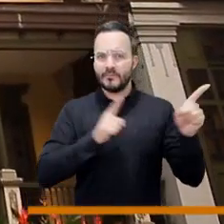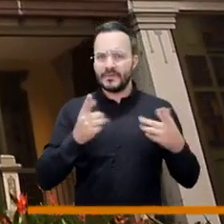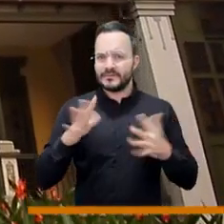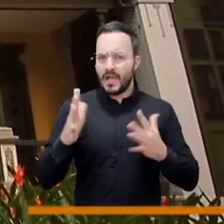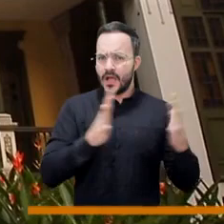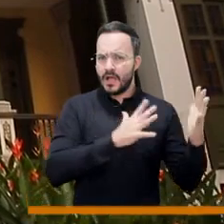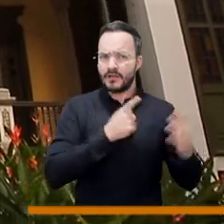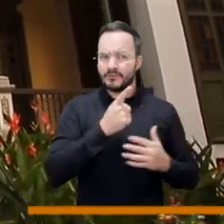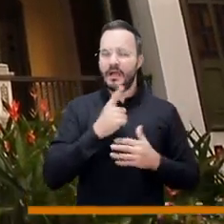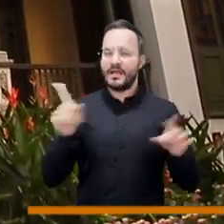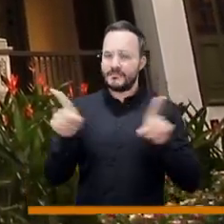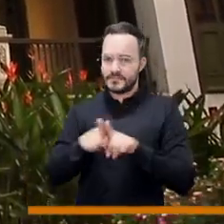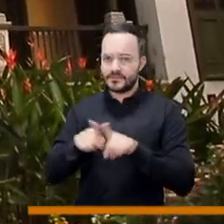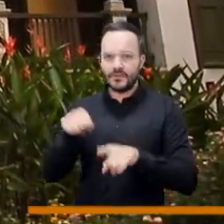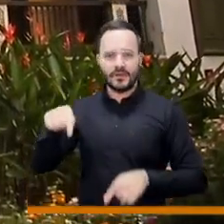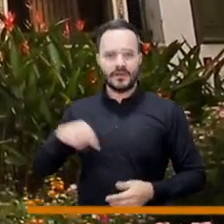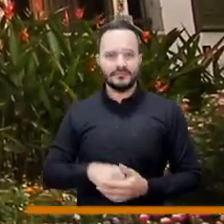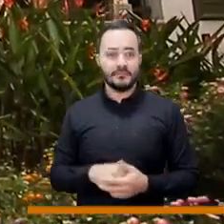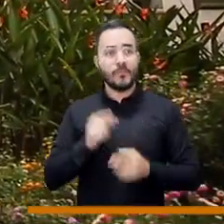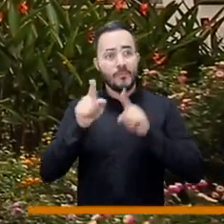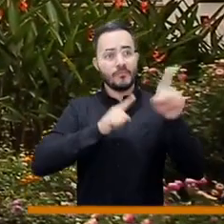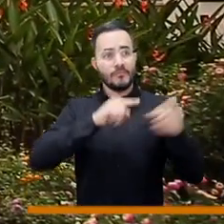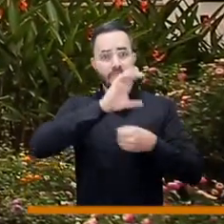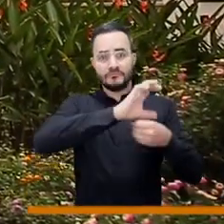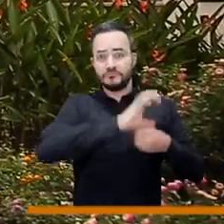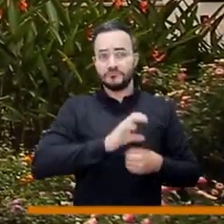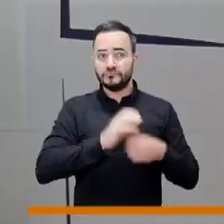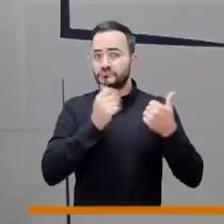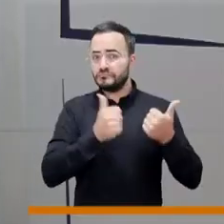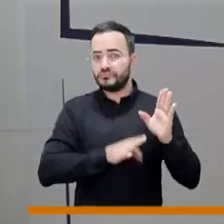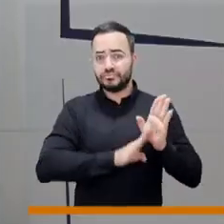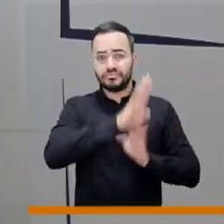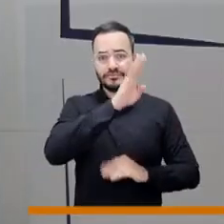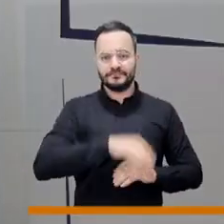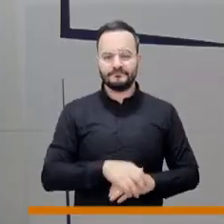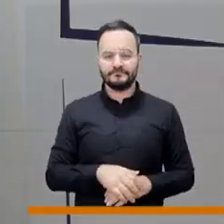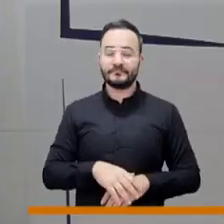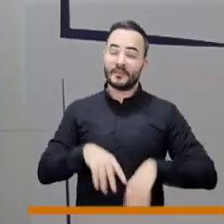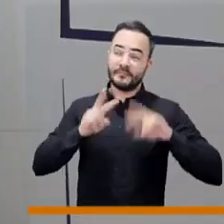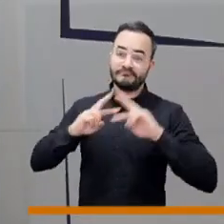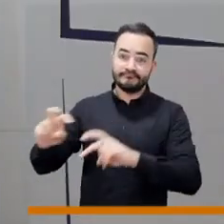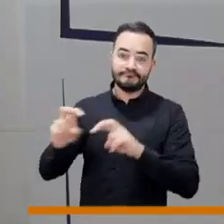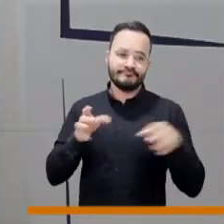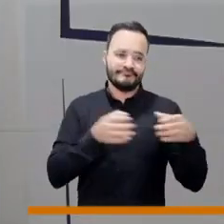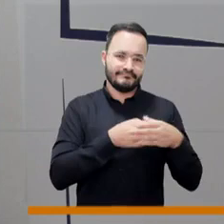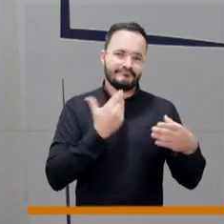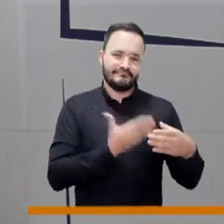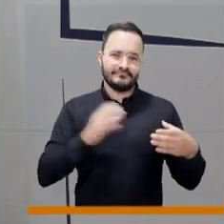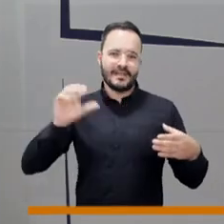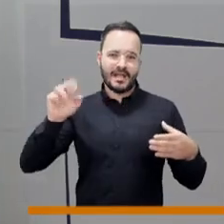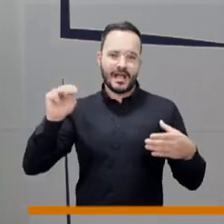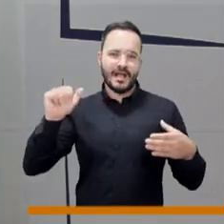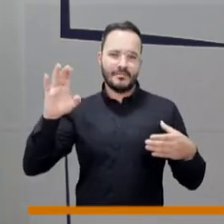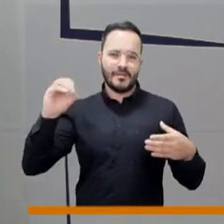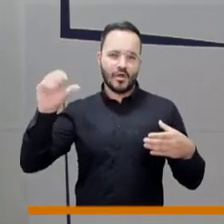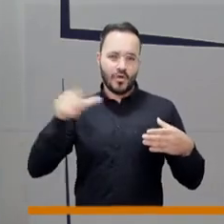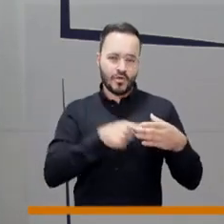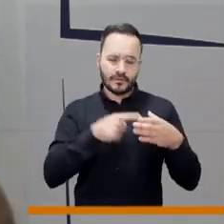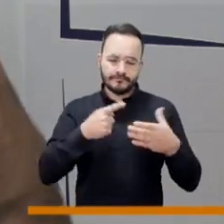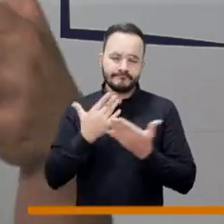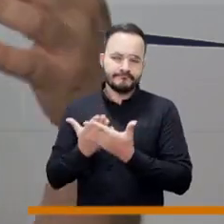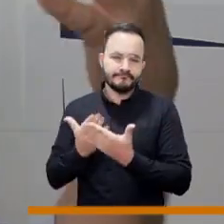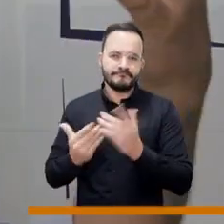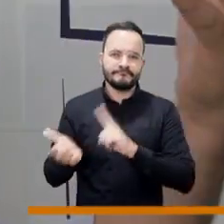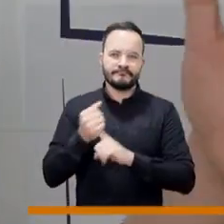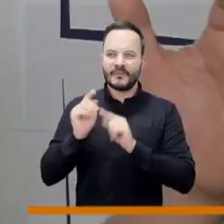mundo con éxito. Se está implementando muy bien en otras ciudades del mundo. Y es que estudios como el de Camacol demuestran